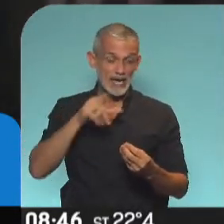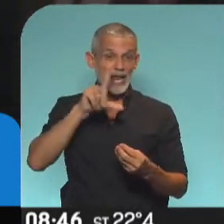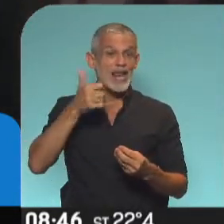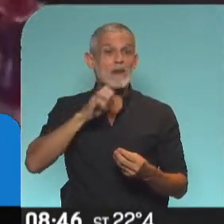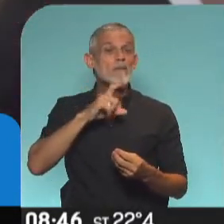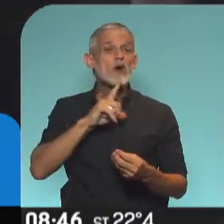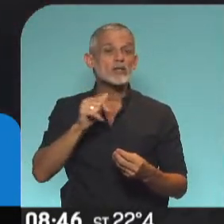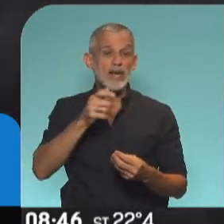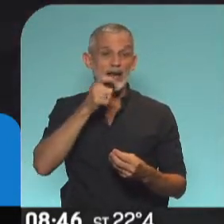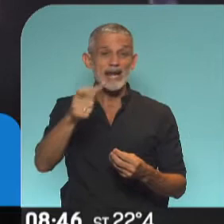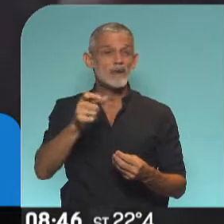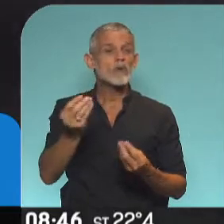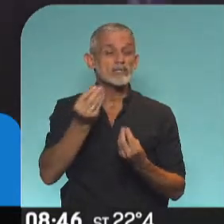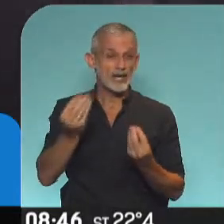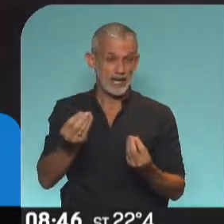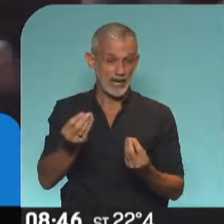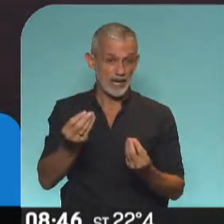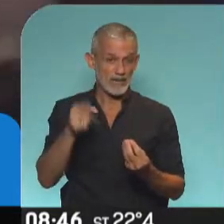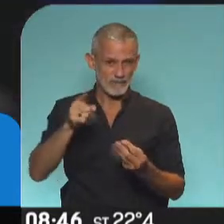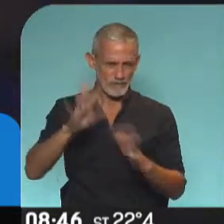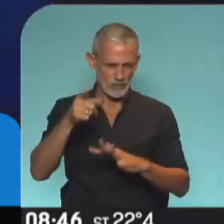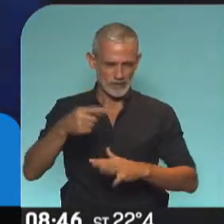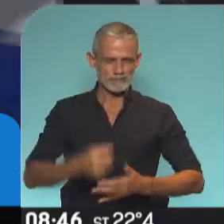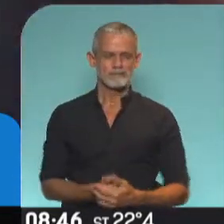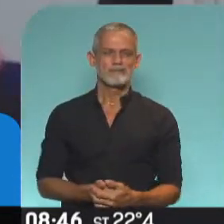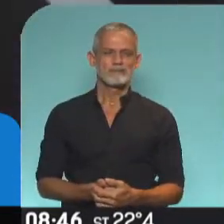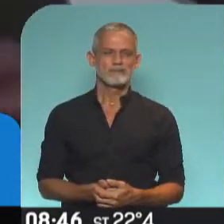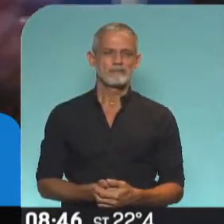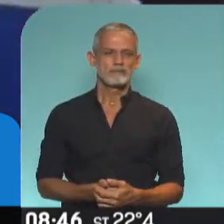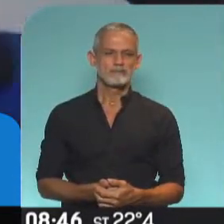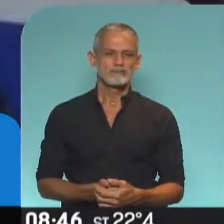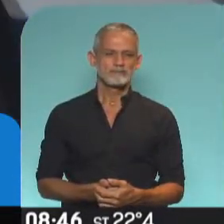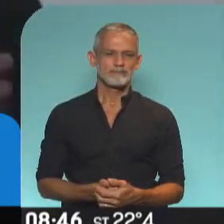Laporta respondía de esta manera.